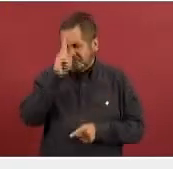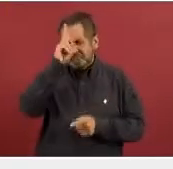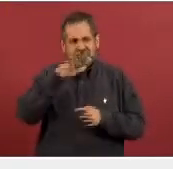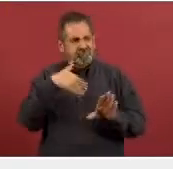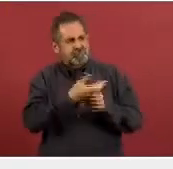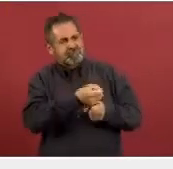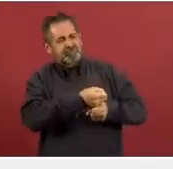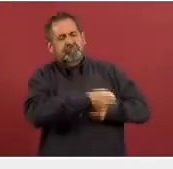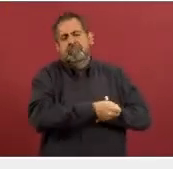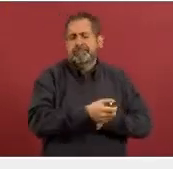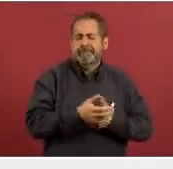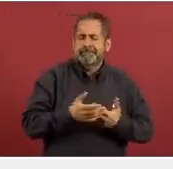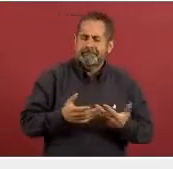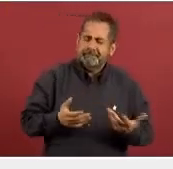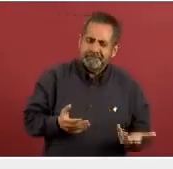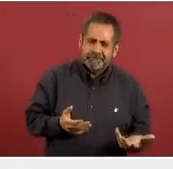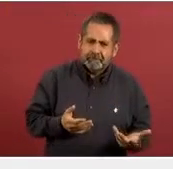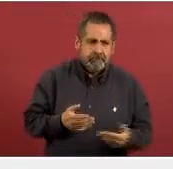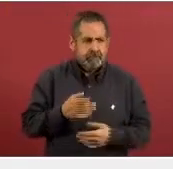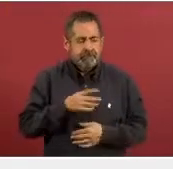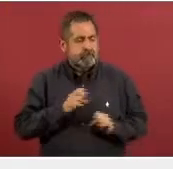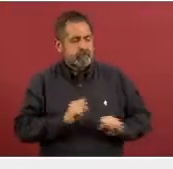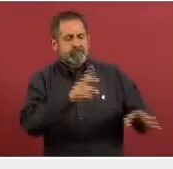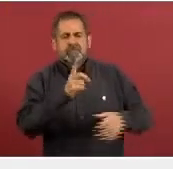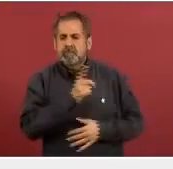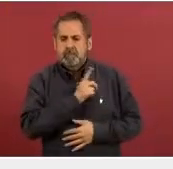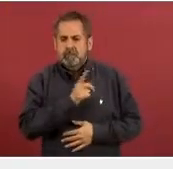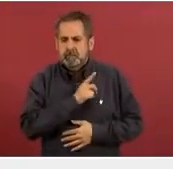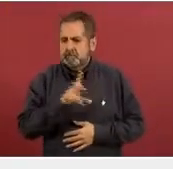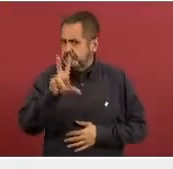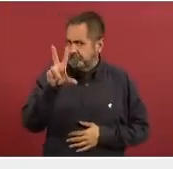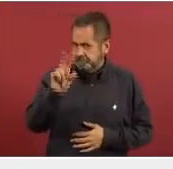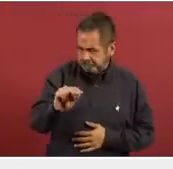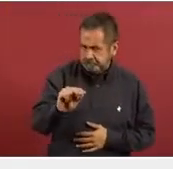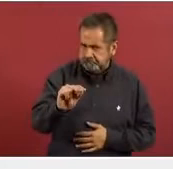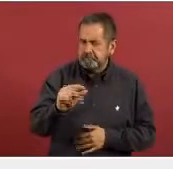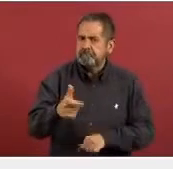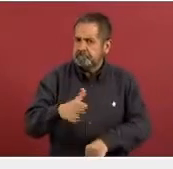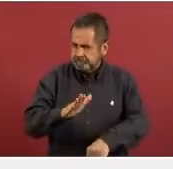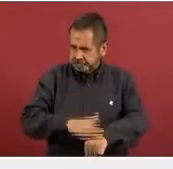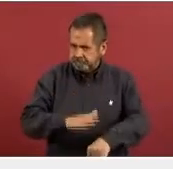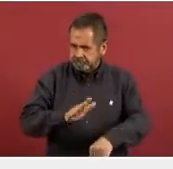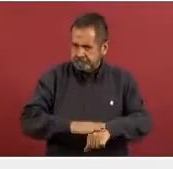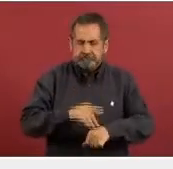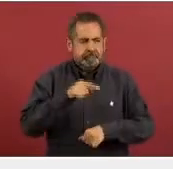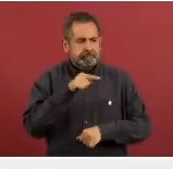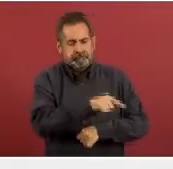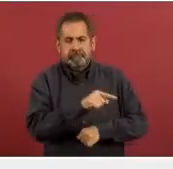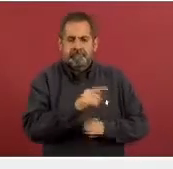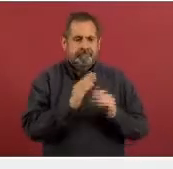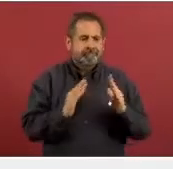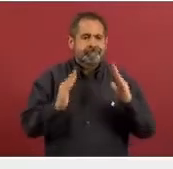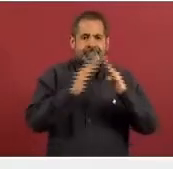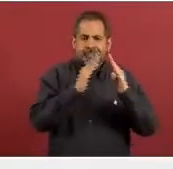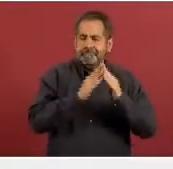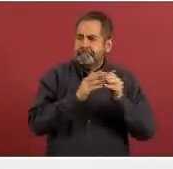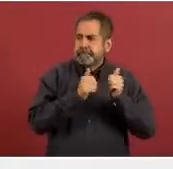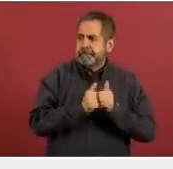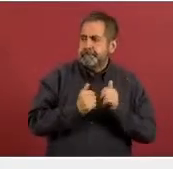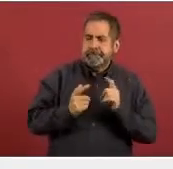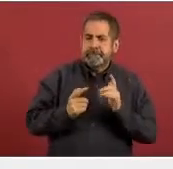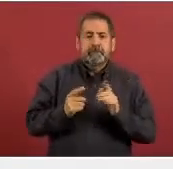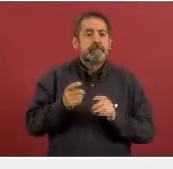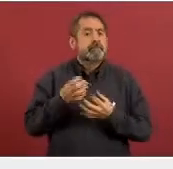seguir sufriéndola y que no están solas. ¿Sí? No, el estar en casa, la